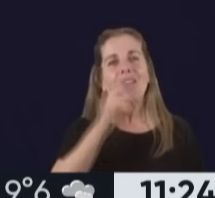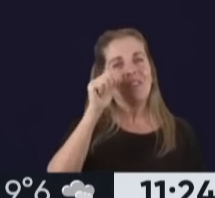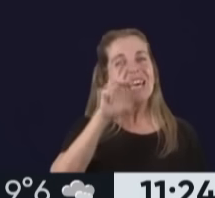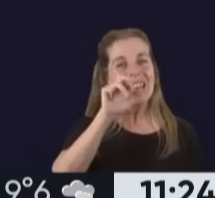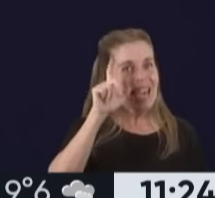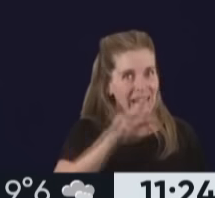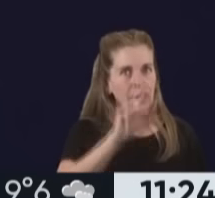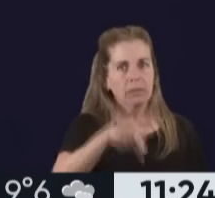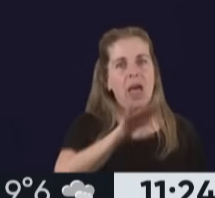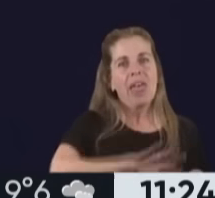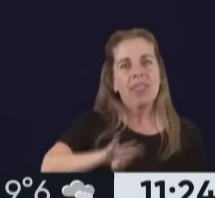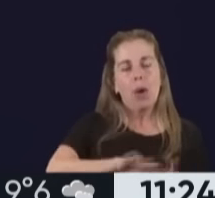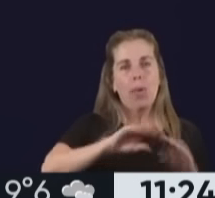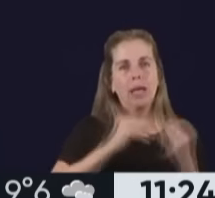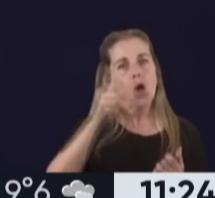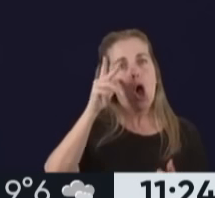deuda asciende a